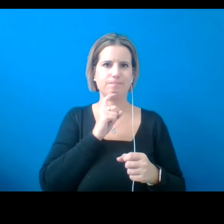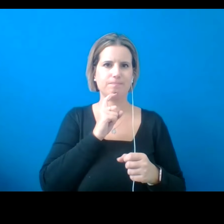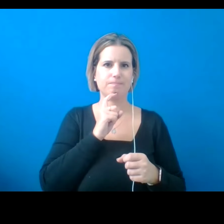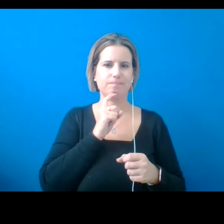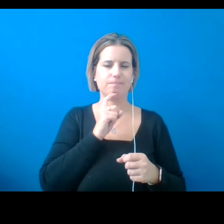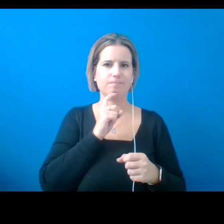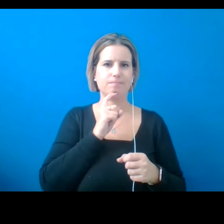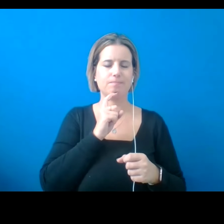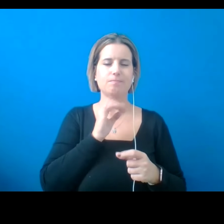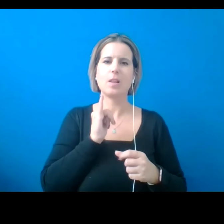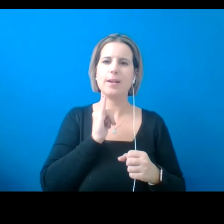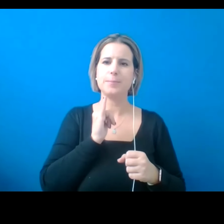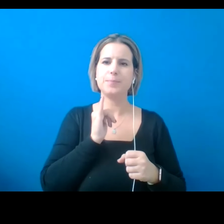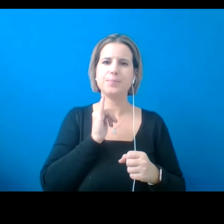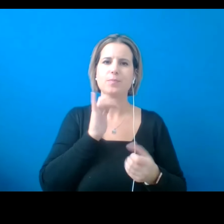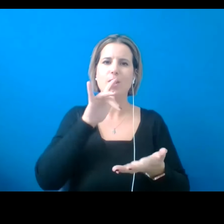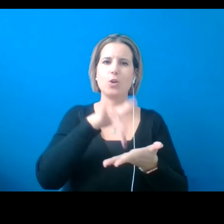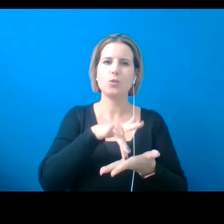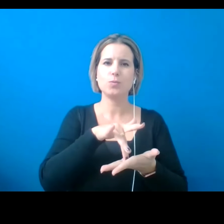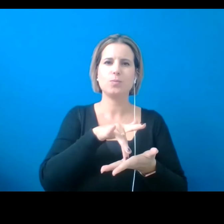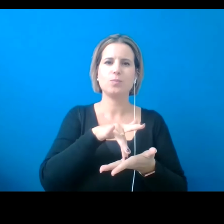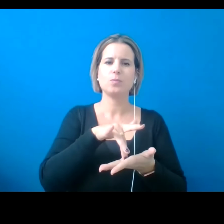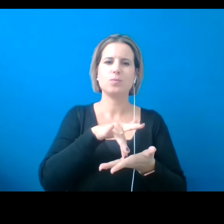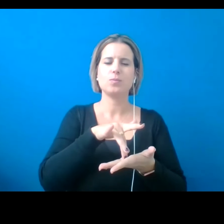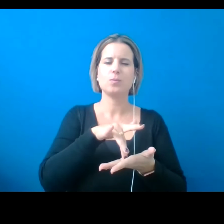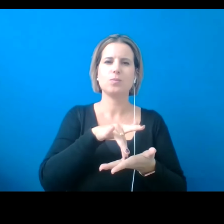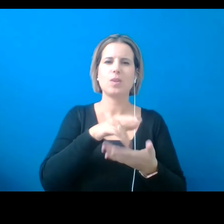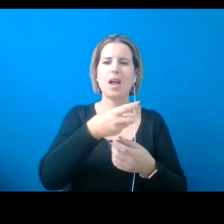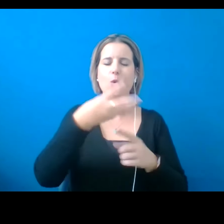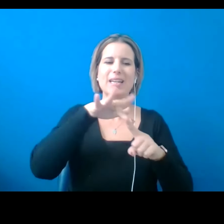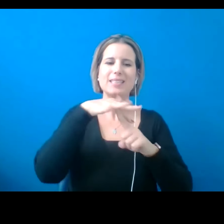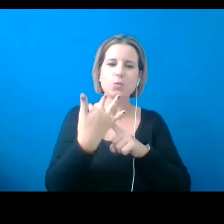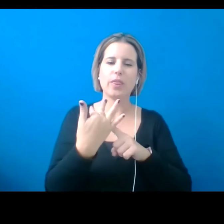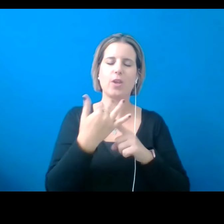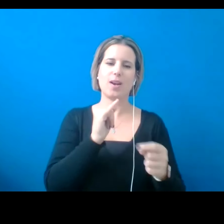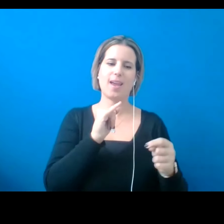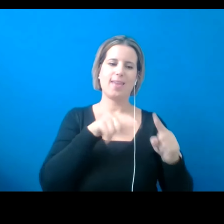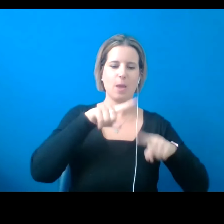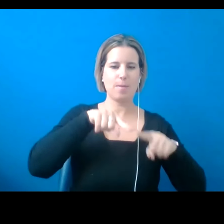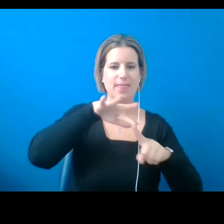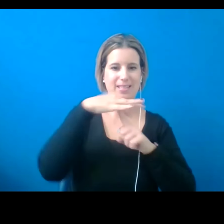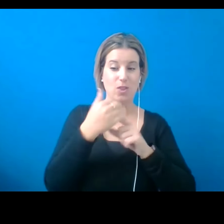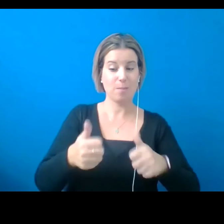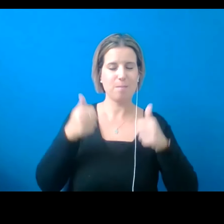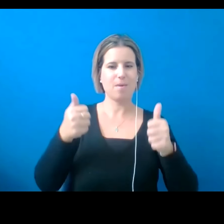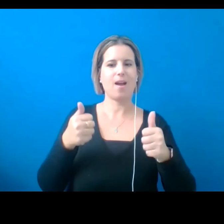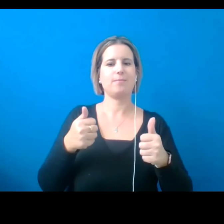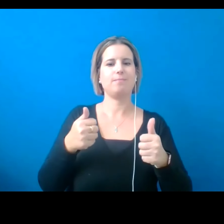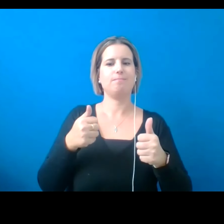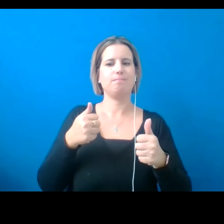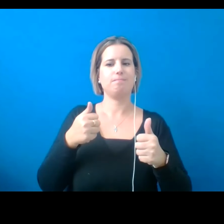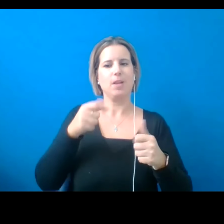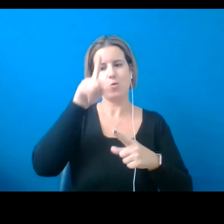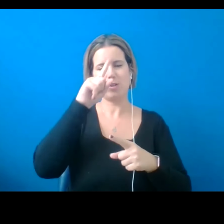que presentan cuando se enfrentan a determinados contextos especialmente a los colegios no hace